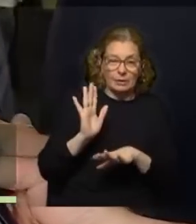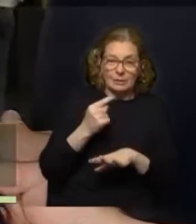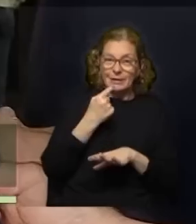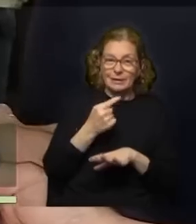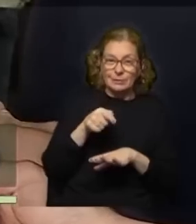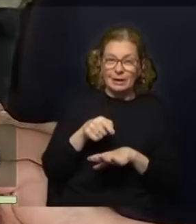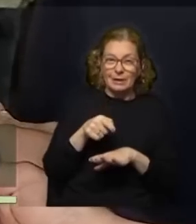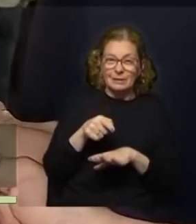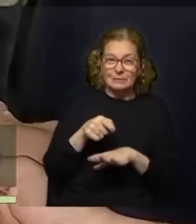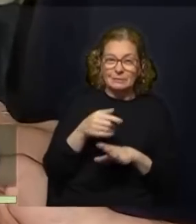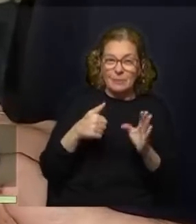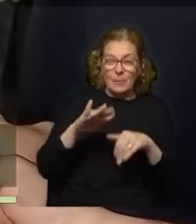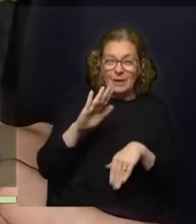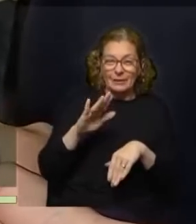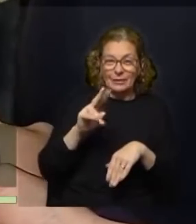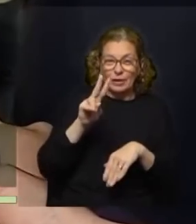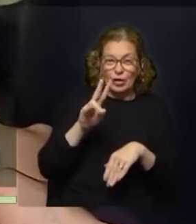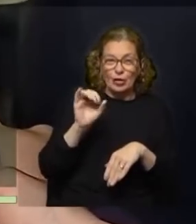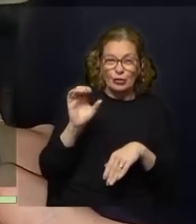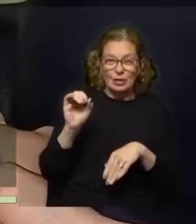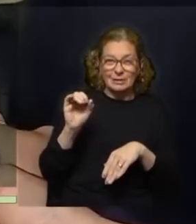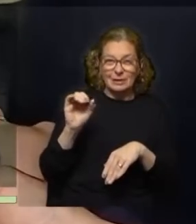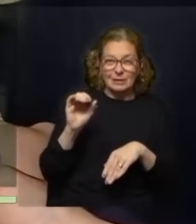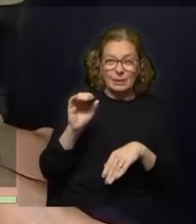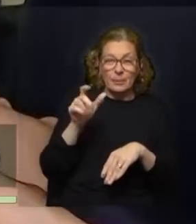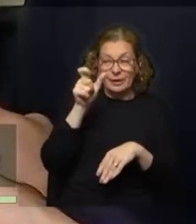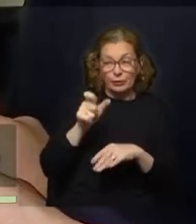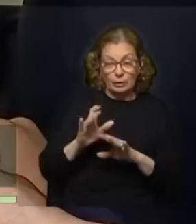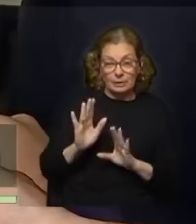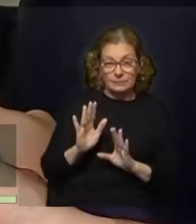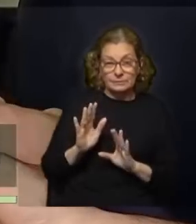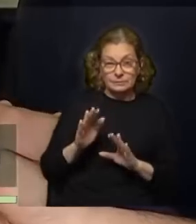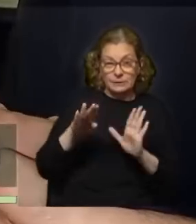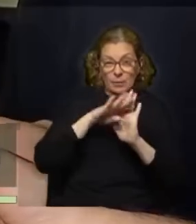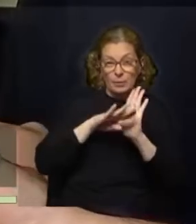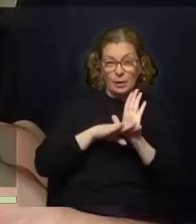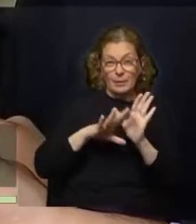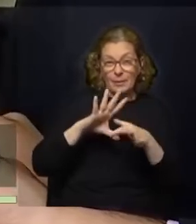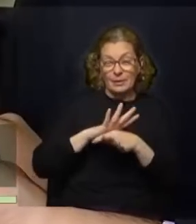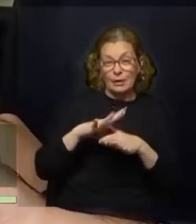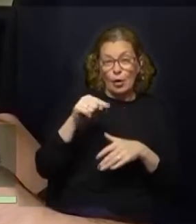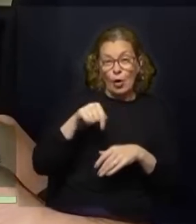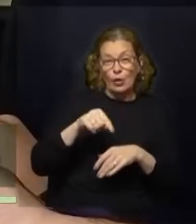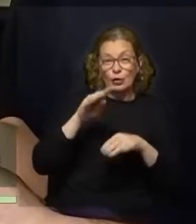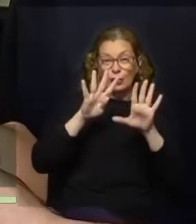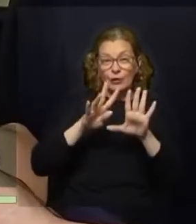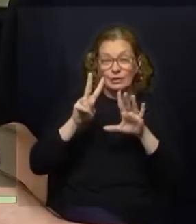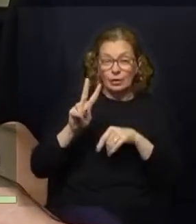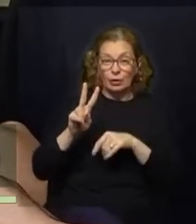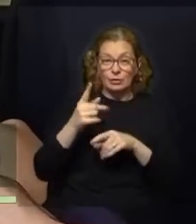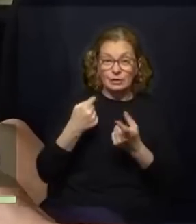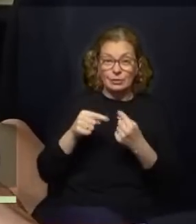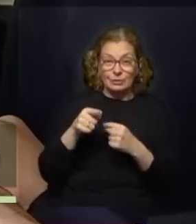porque acá se va a haber más de 200 va más de 200 personas de programa al mes Hoy hay 92 entonces